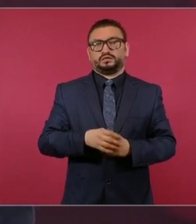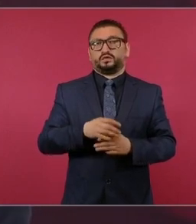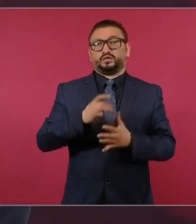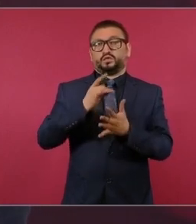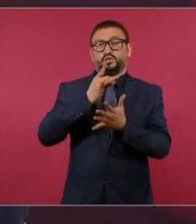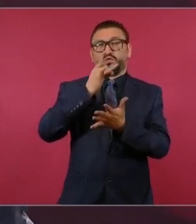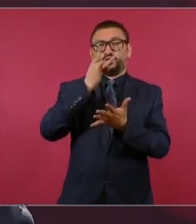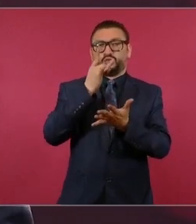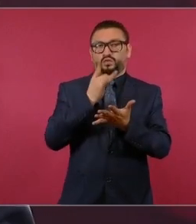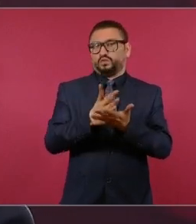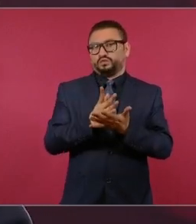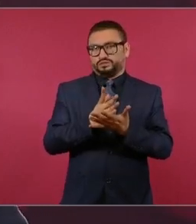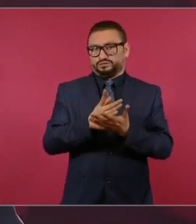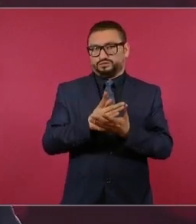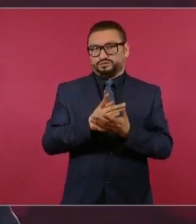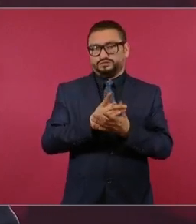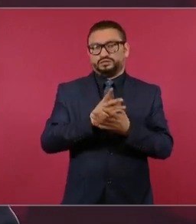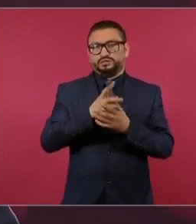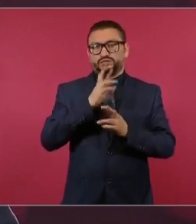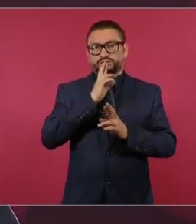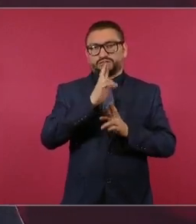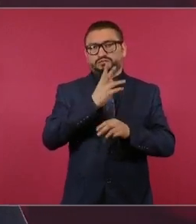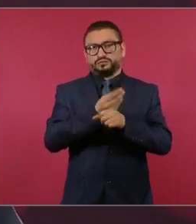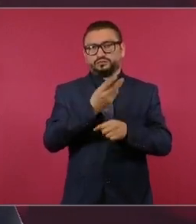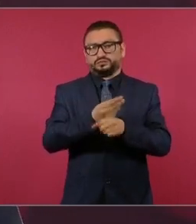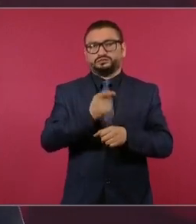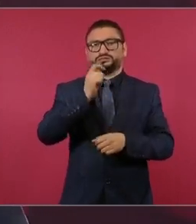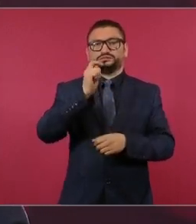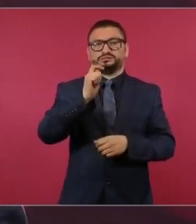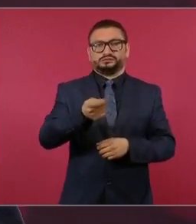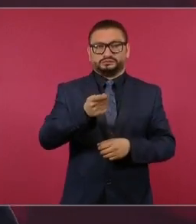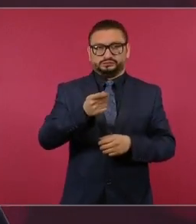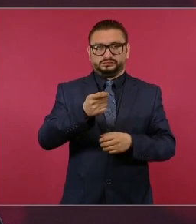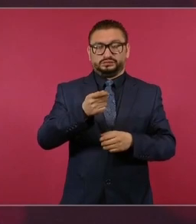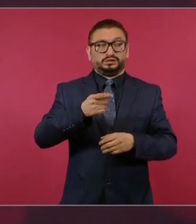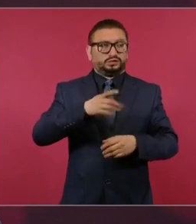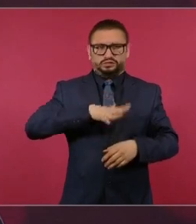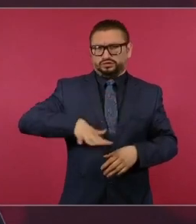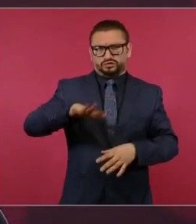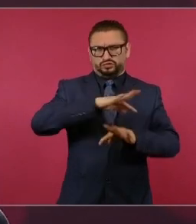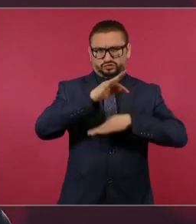lo único que se tiene que resolver, de que